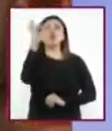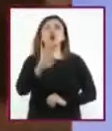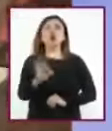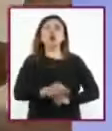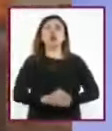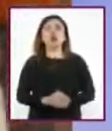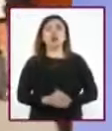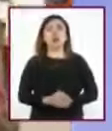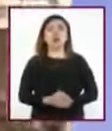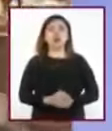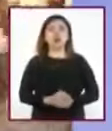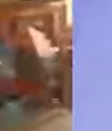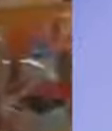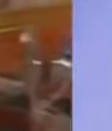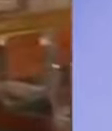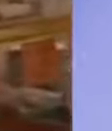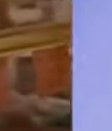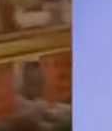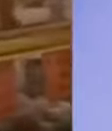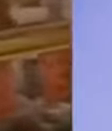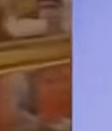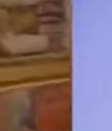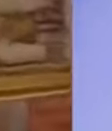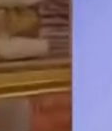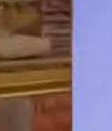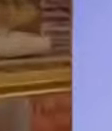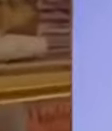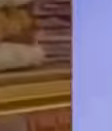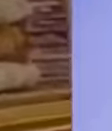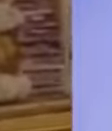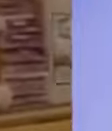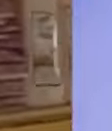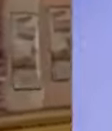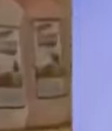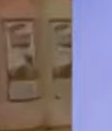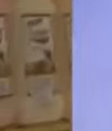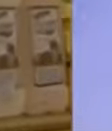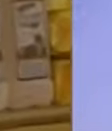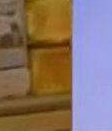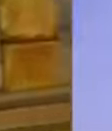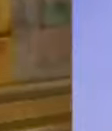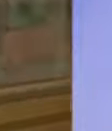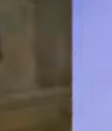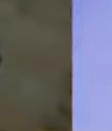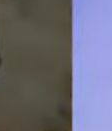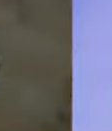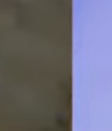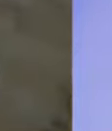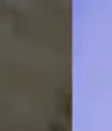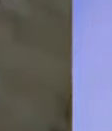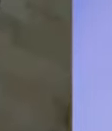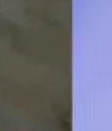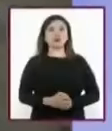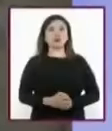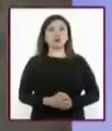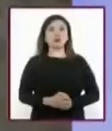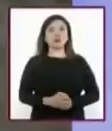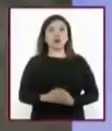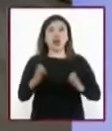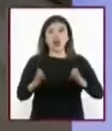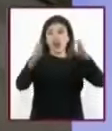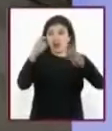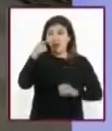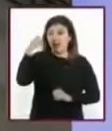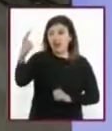doy? Lleva el queso Oaxaca, panela, canasto. ¿Qué le damos? ¿Qué va a llevar? Pásele. Ese edificio es